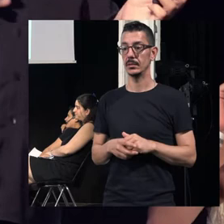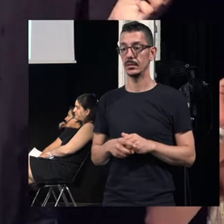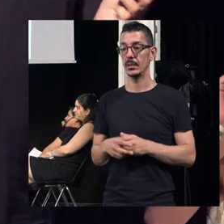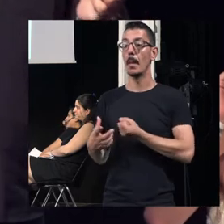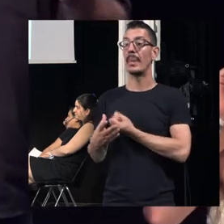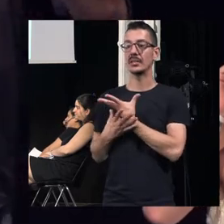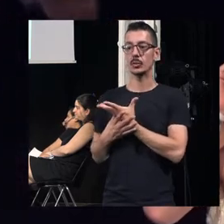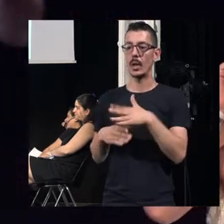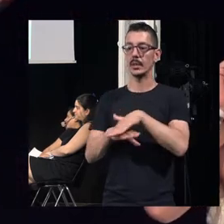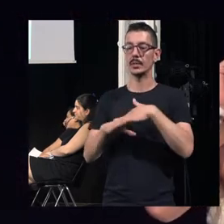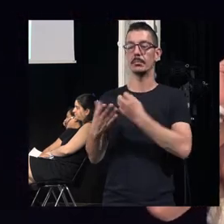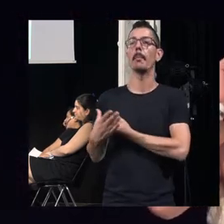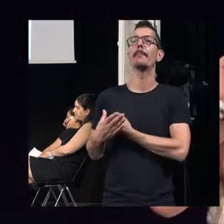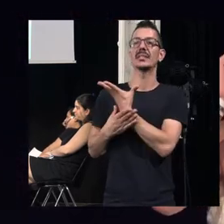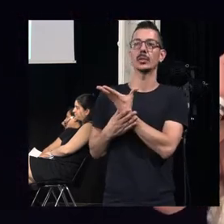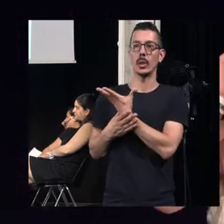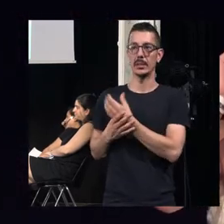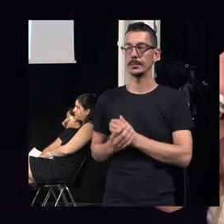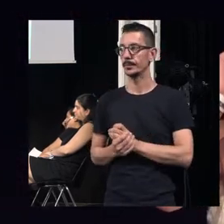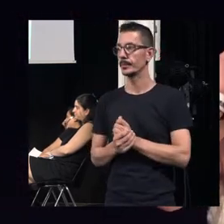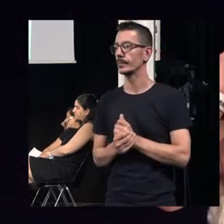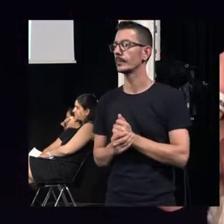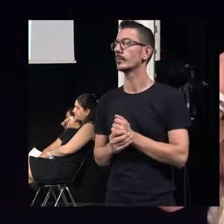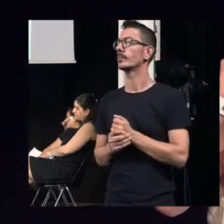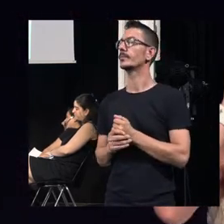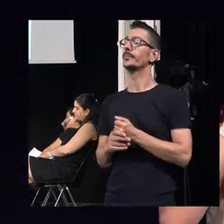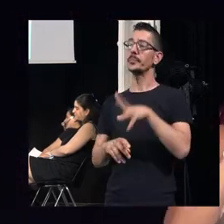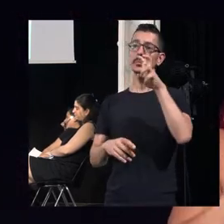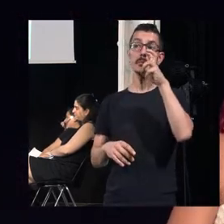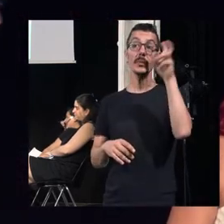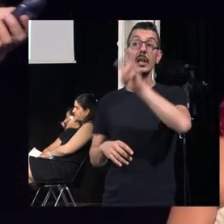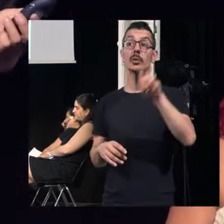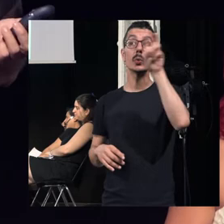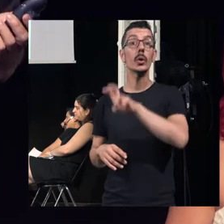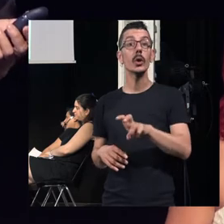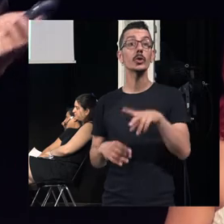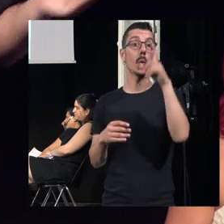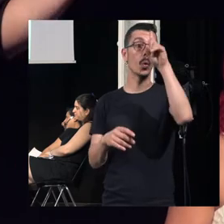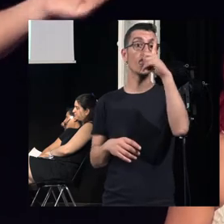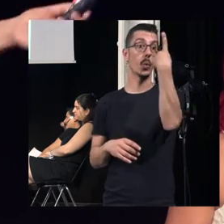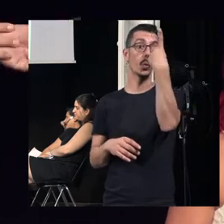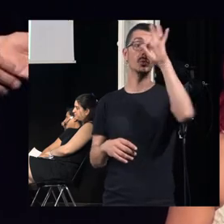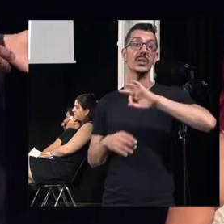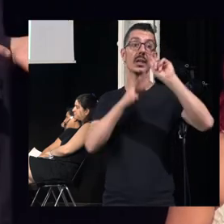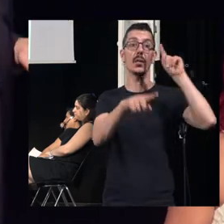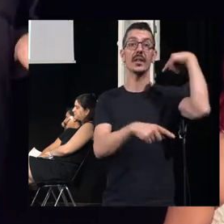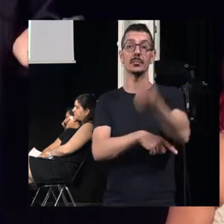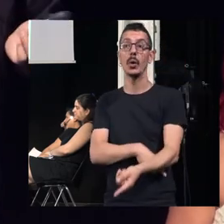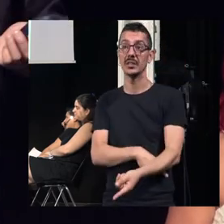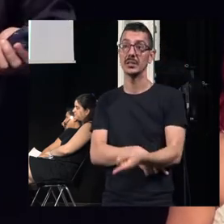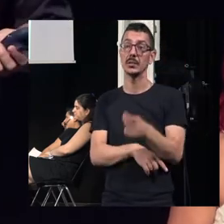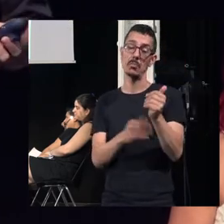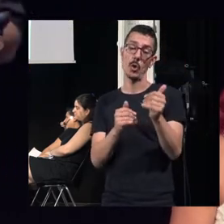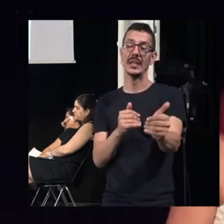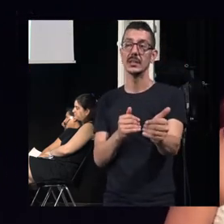o niña cercano a un hombre gitano. Es curioso que un siglo después, un siglo y cuarto después,